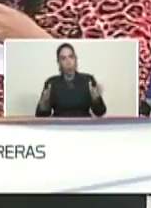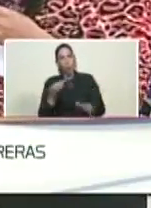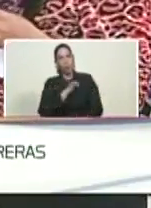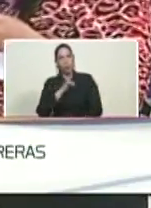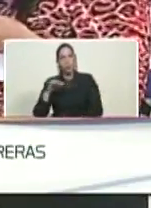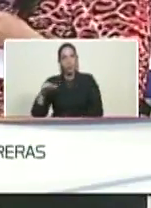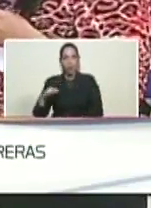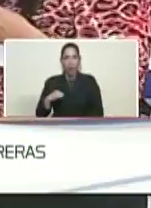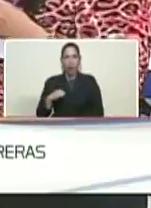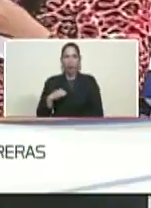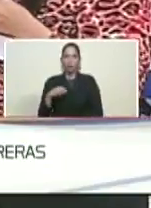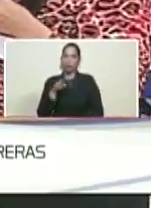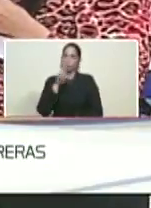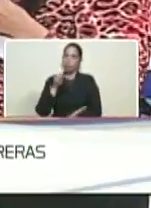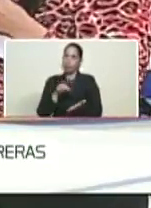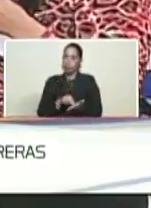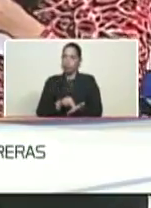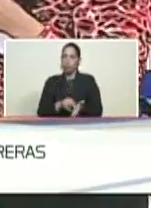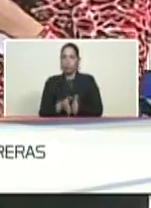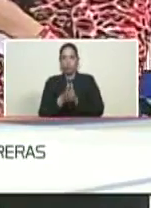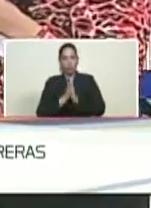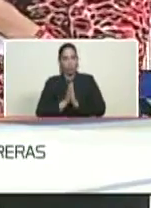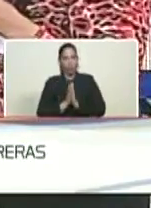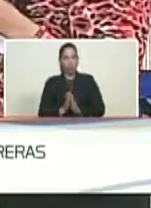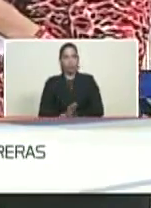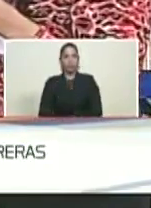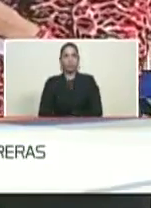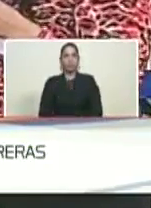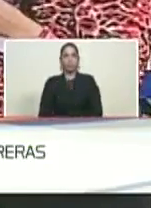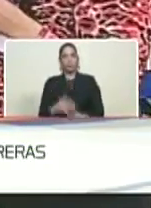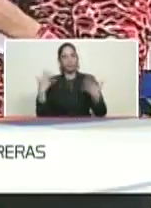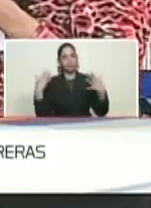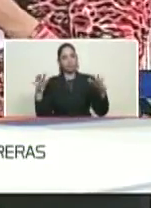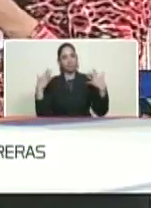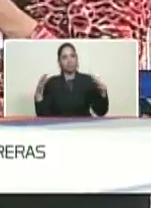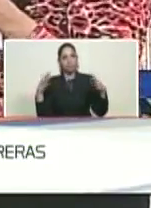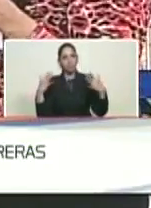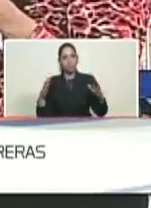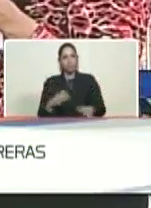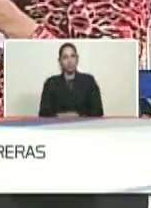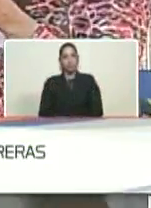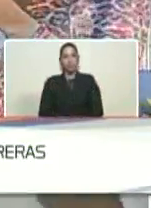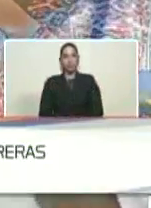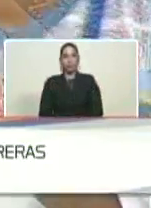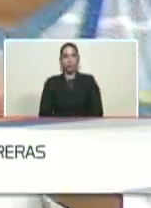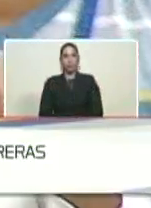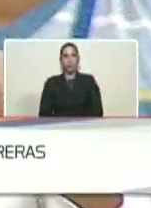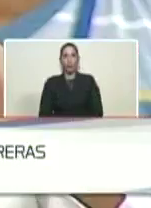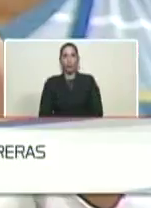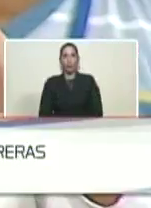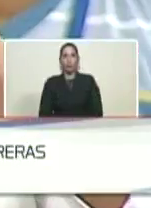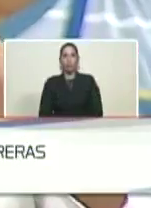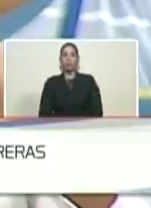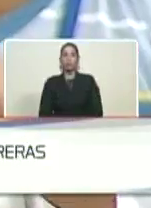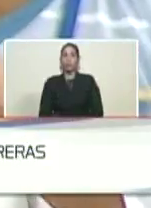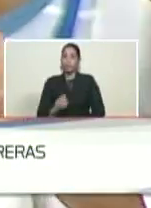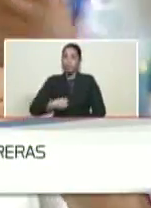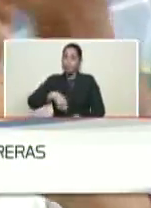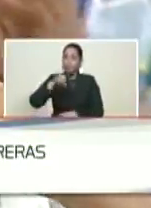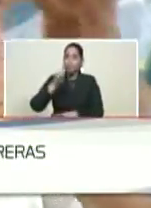privadas, que sean nacionalistas, por supuesto. Se priorizó la consolidación